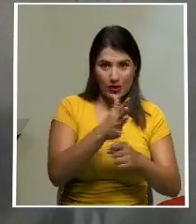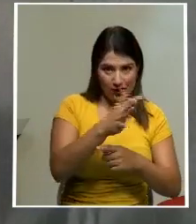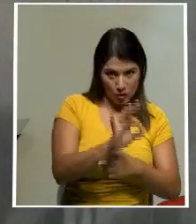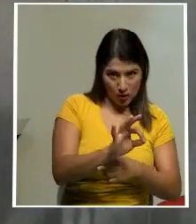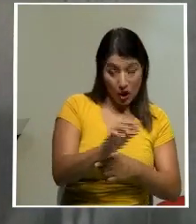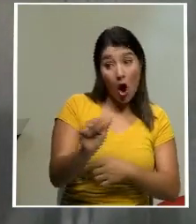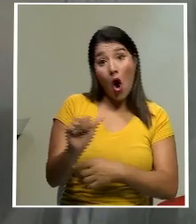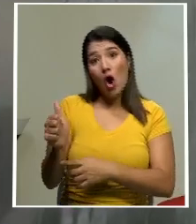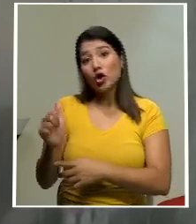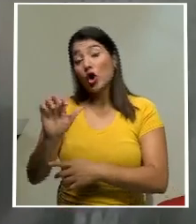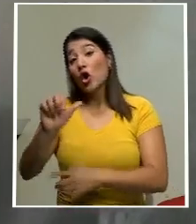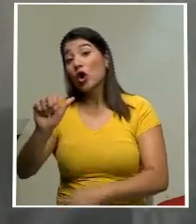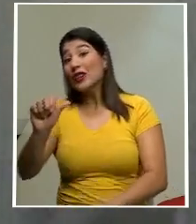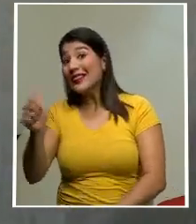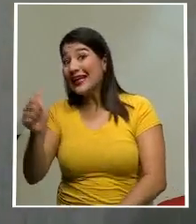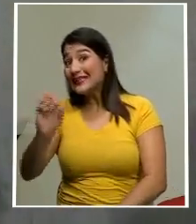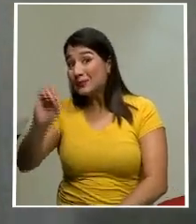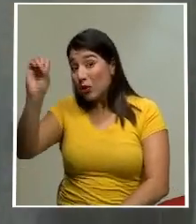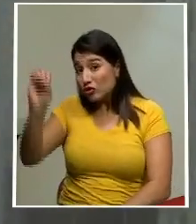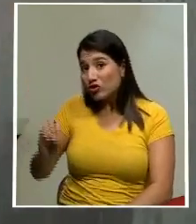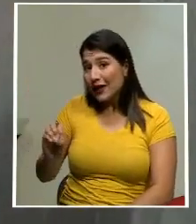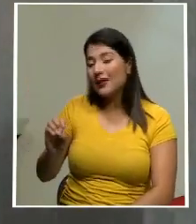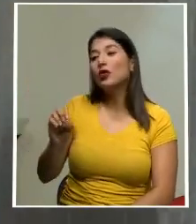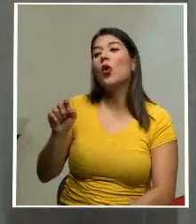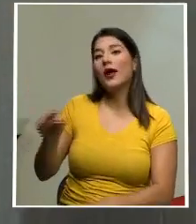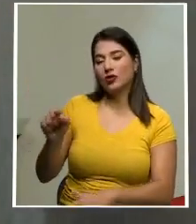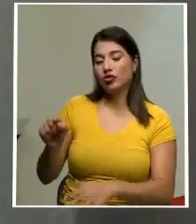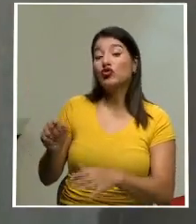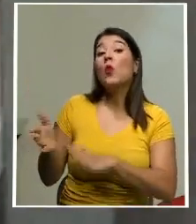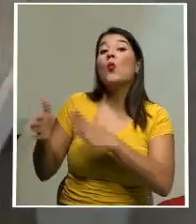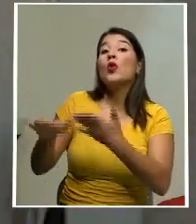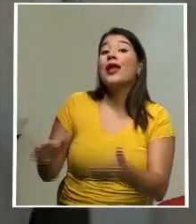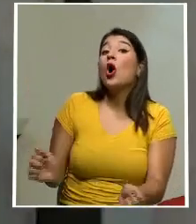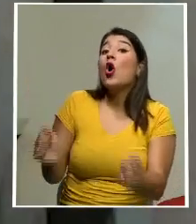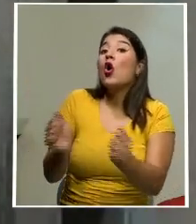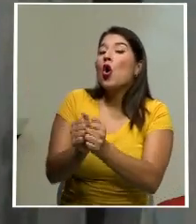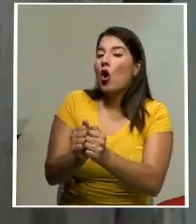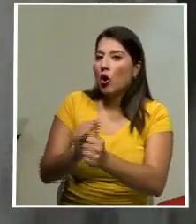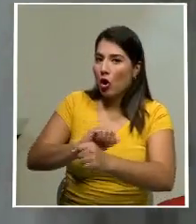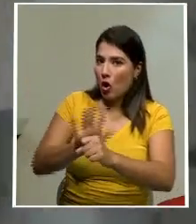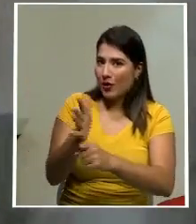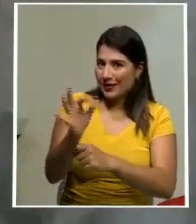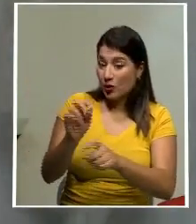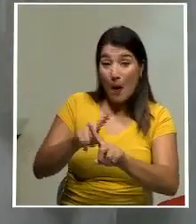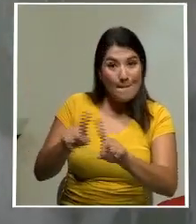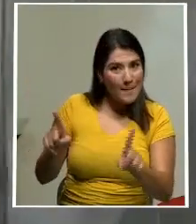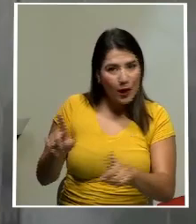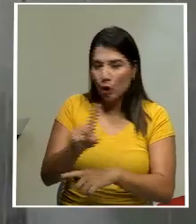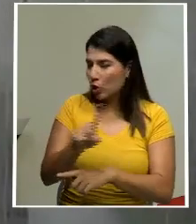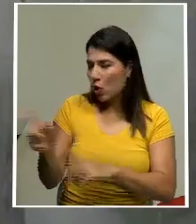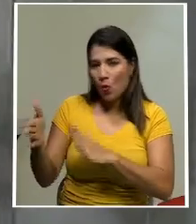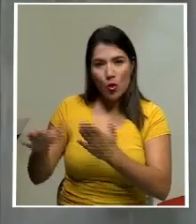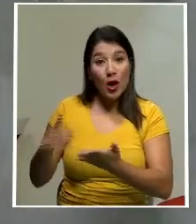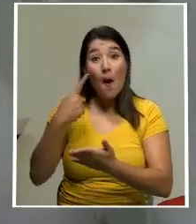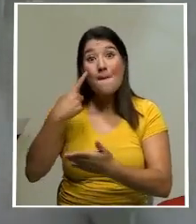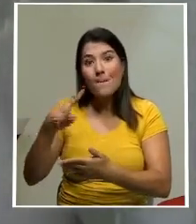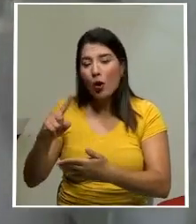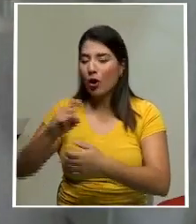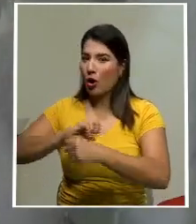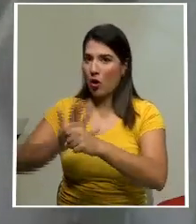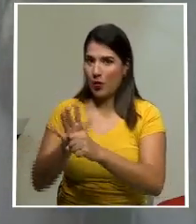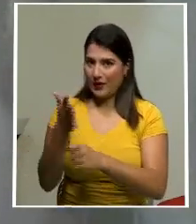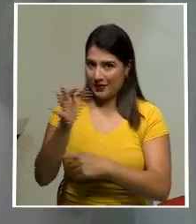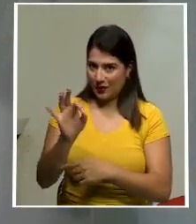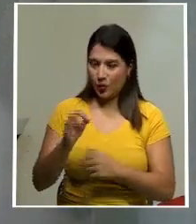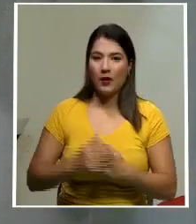restante 10% de los decesos se cataloga con COVID-19, pero no siendo esta la causa de muerte. Del total de los casos